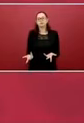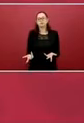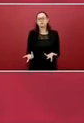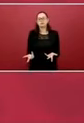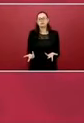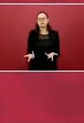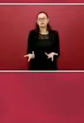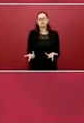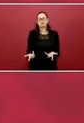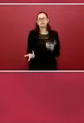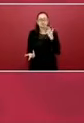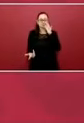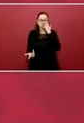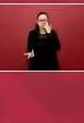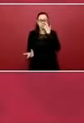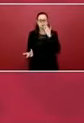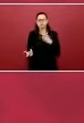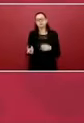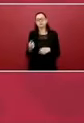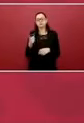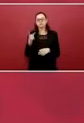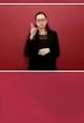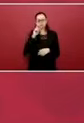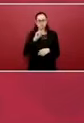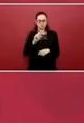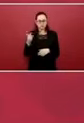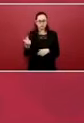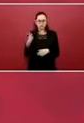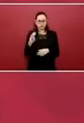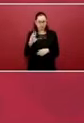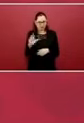ella es becaria